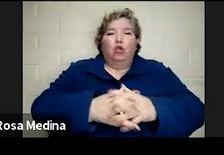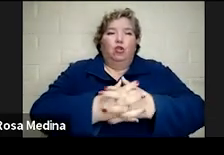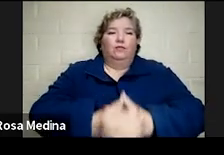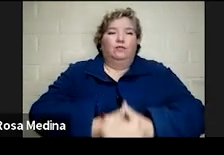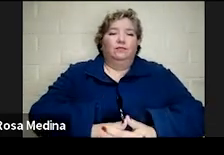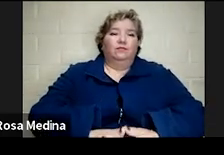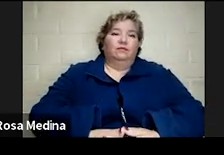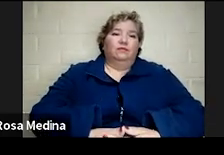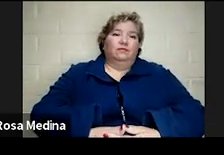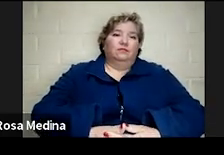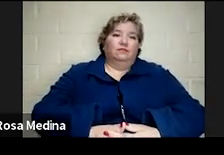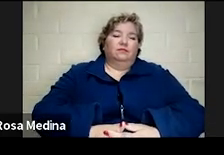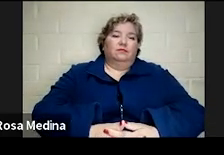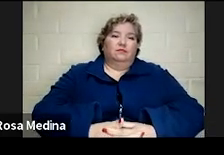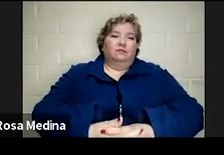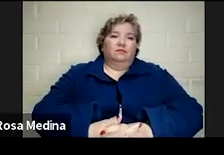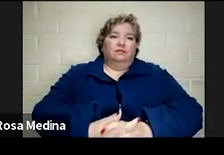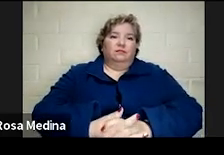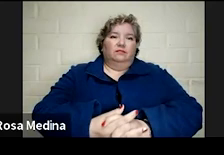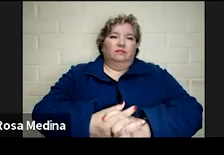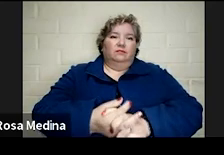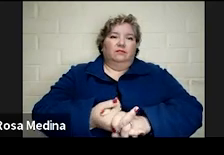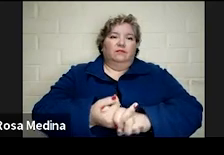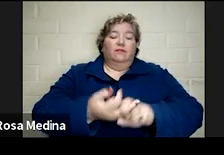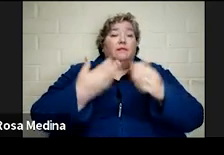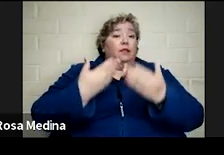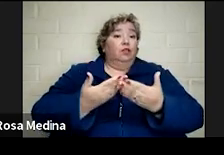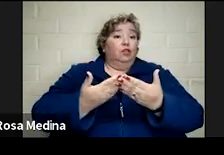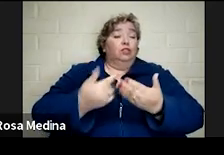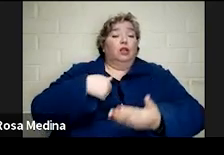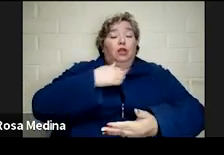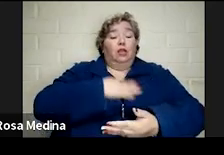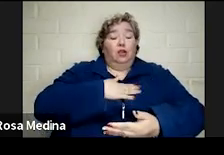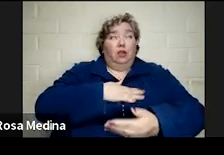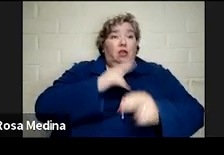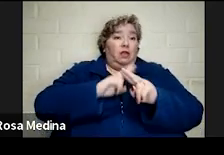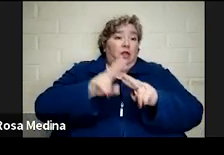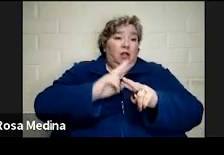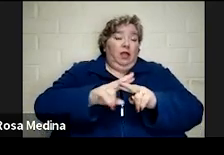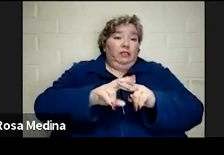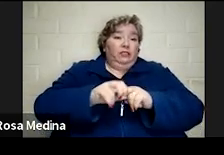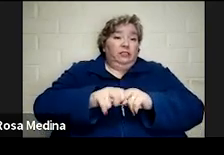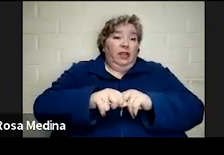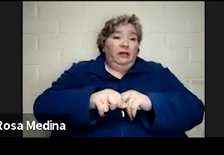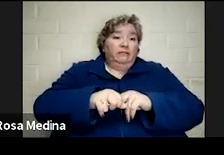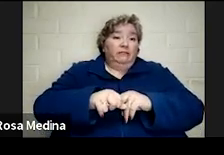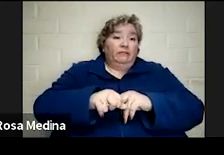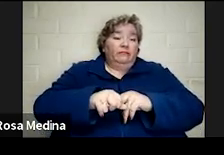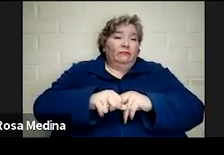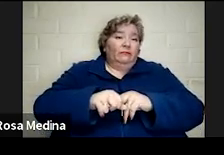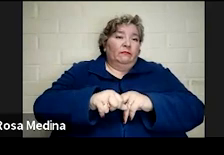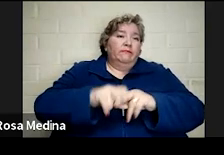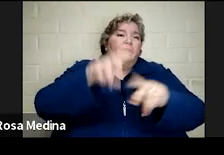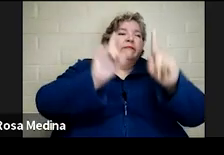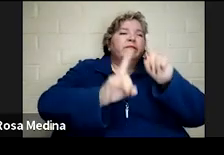eso ya lo dije, de la función ejecutiva. Entonces, lo que yo quise hacer fue como dejar ciertas dificultades que podemos ver